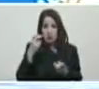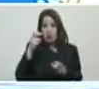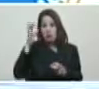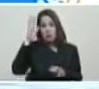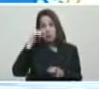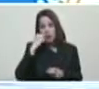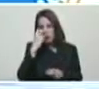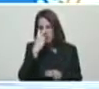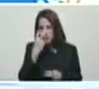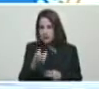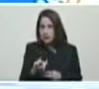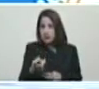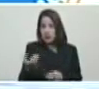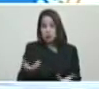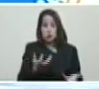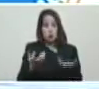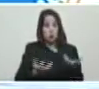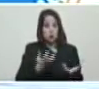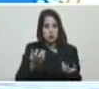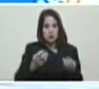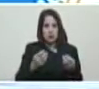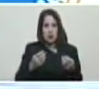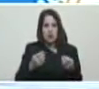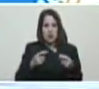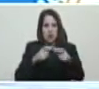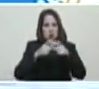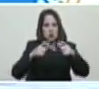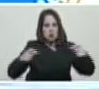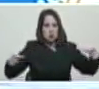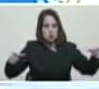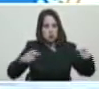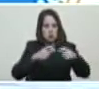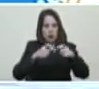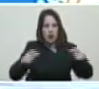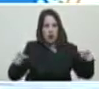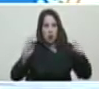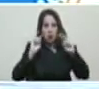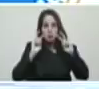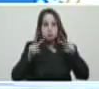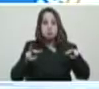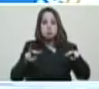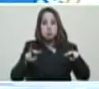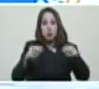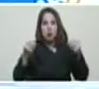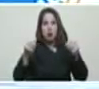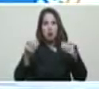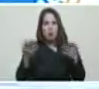cocina su balcón su comedor